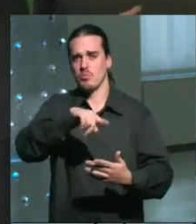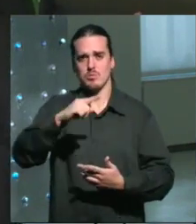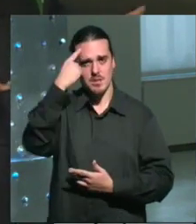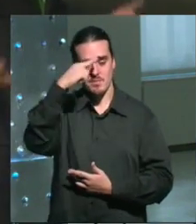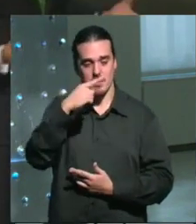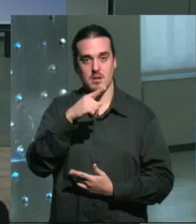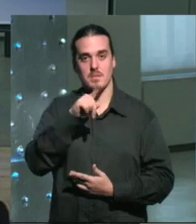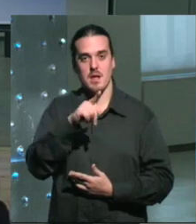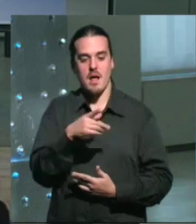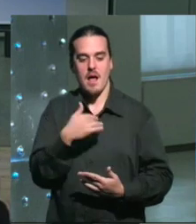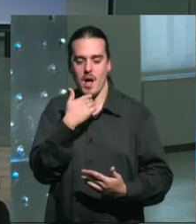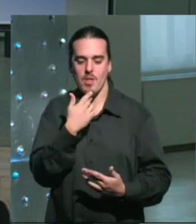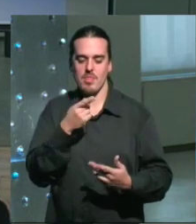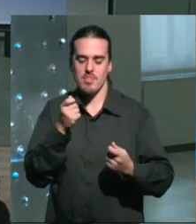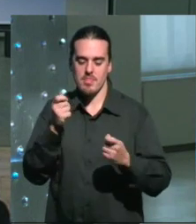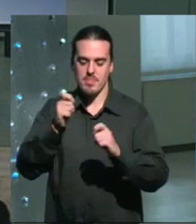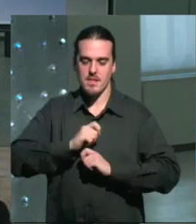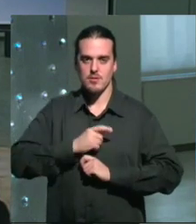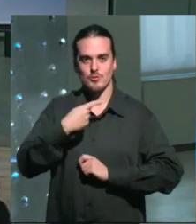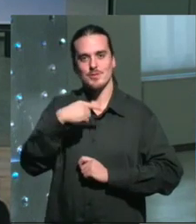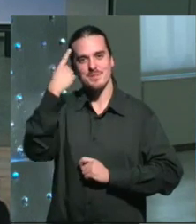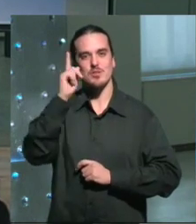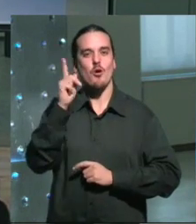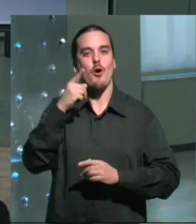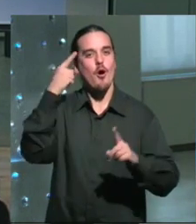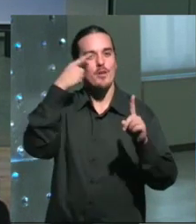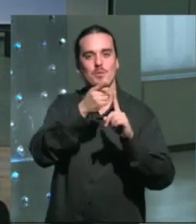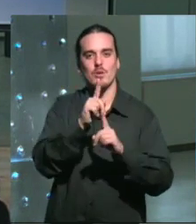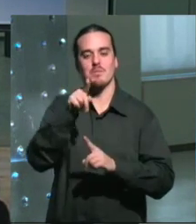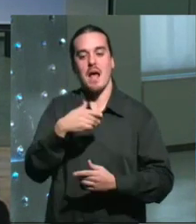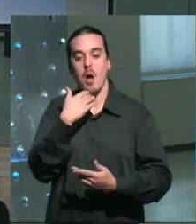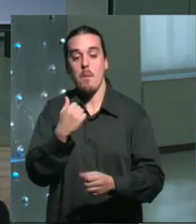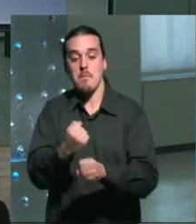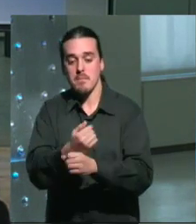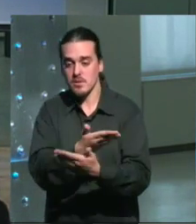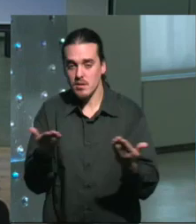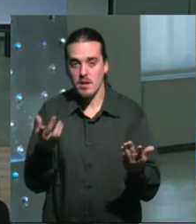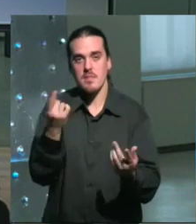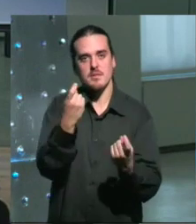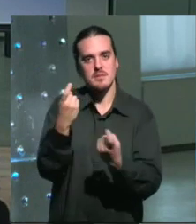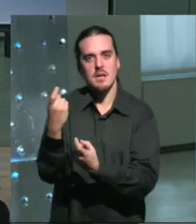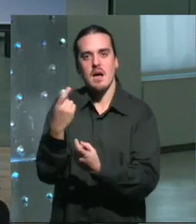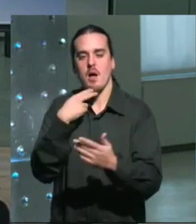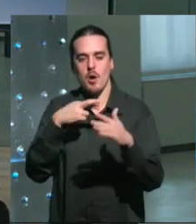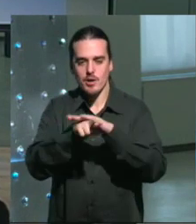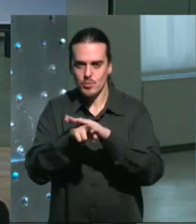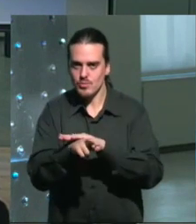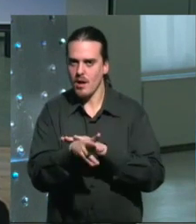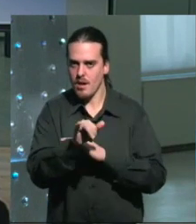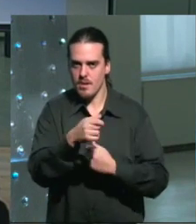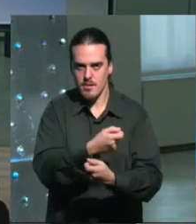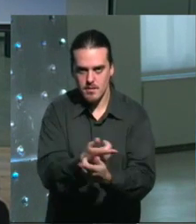hacer. Tenemos que darles a nuestros empleados, a nuestros colaboradores, las herramientas suficientes y necesarias para poder hacer una